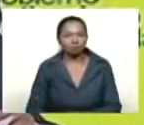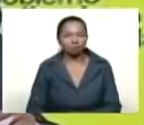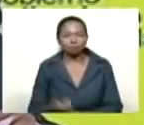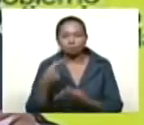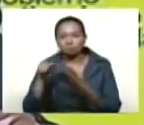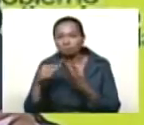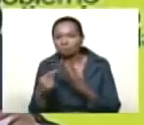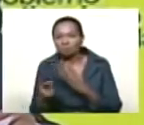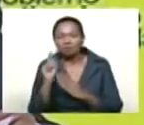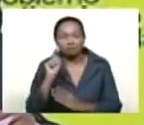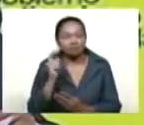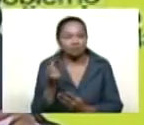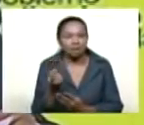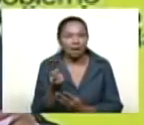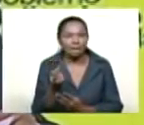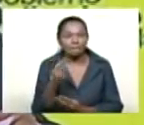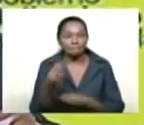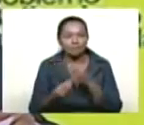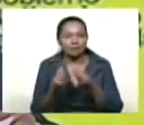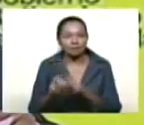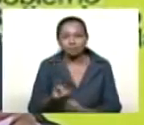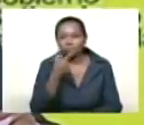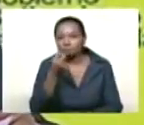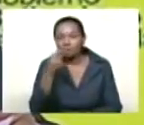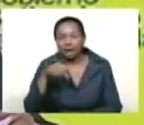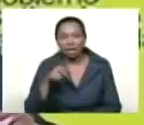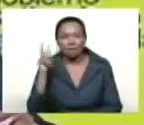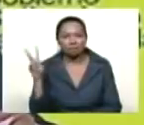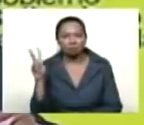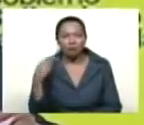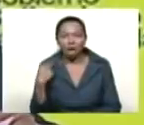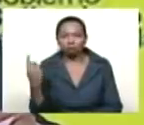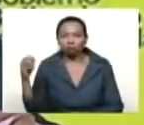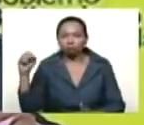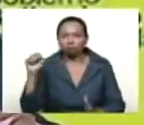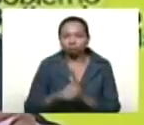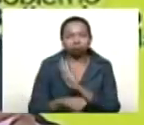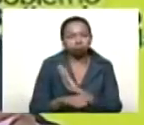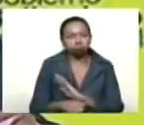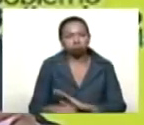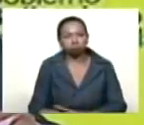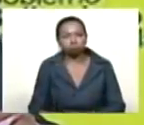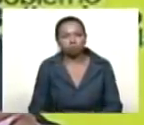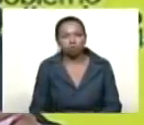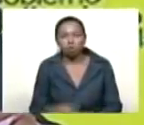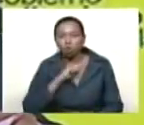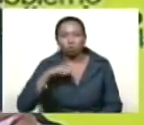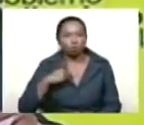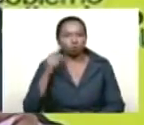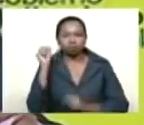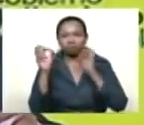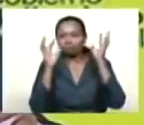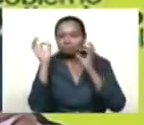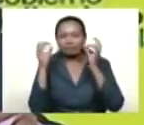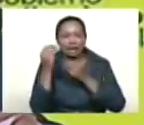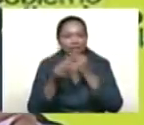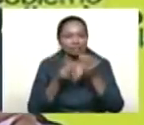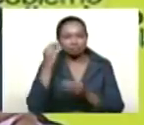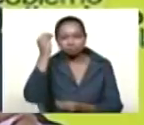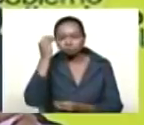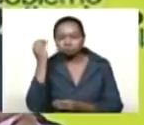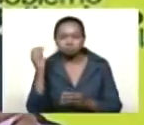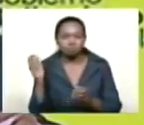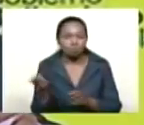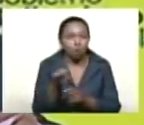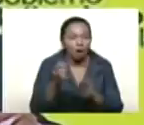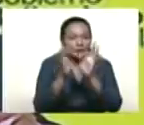insumos, de materia prima para producir medicina en Venezuela, la sabotean. Tenemos que inventarnos